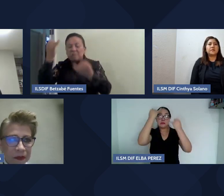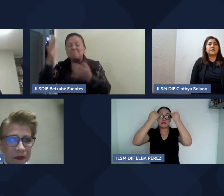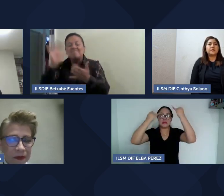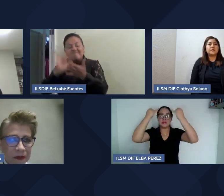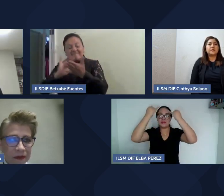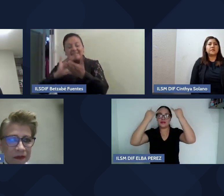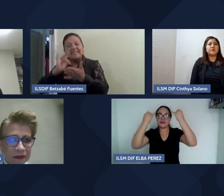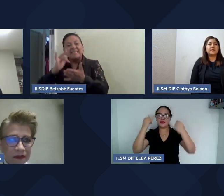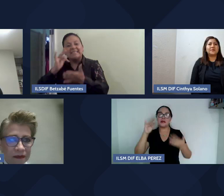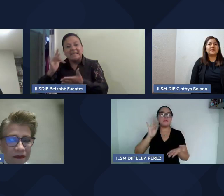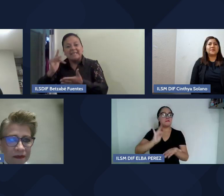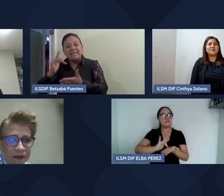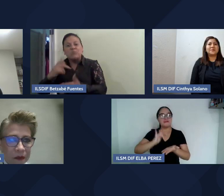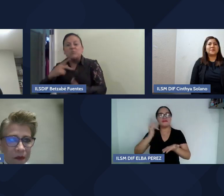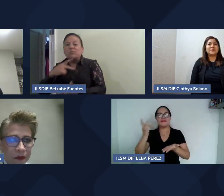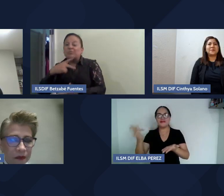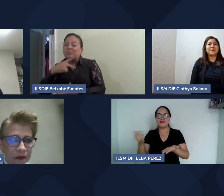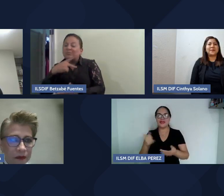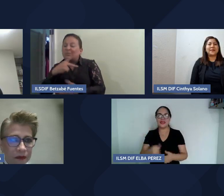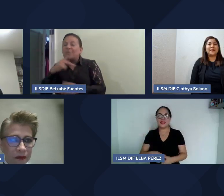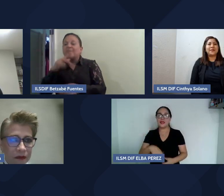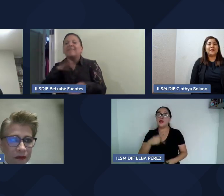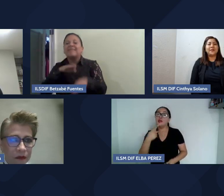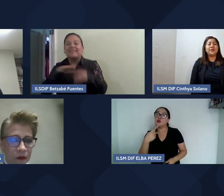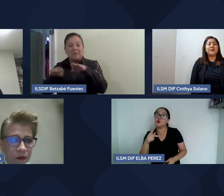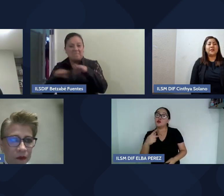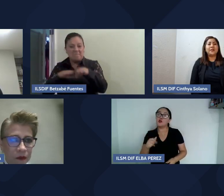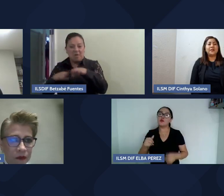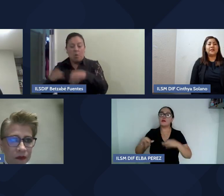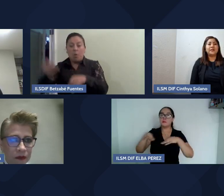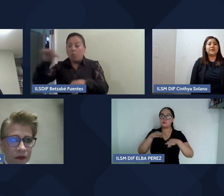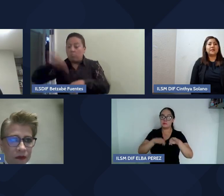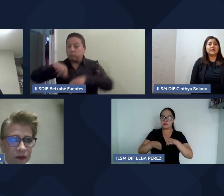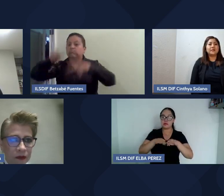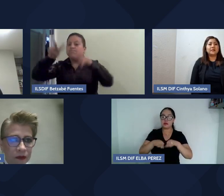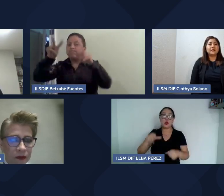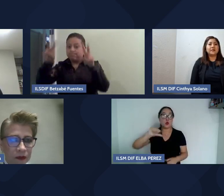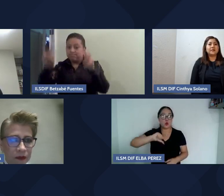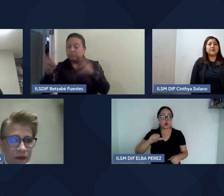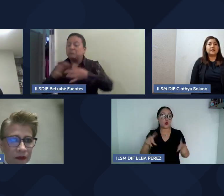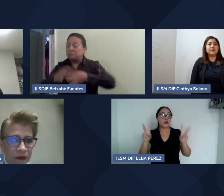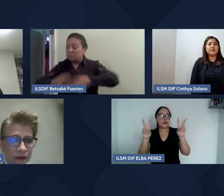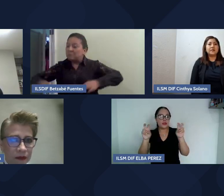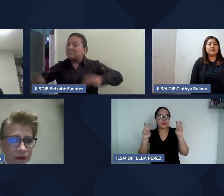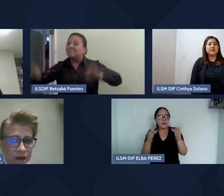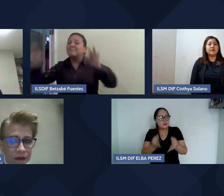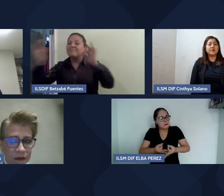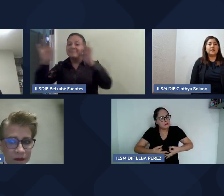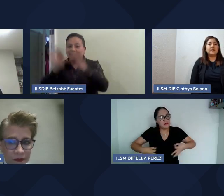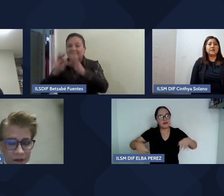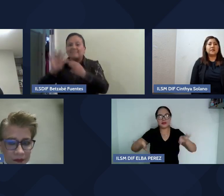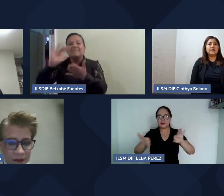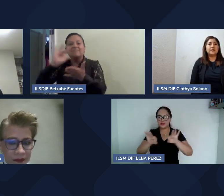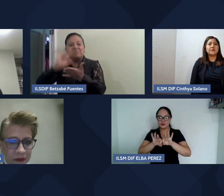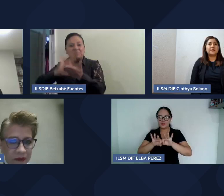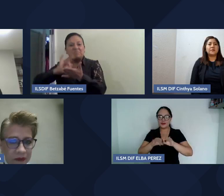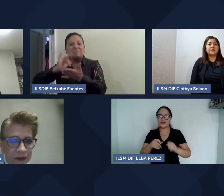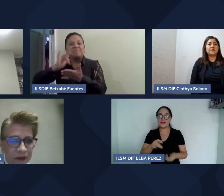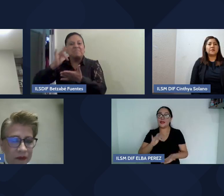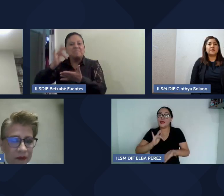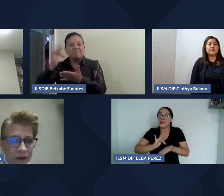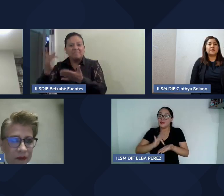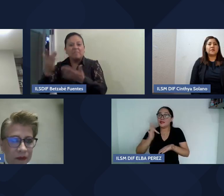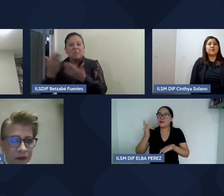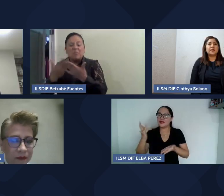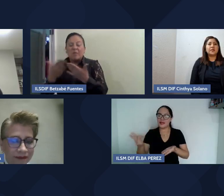esa fiscalía. Y bueno, pues el tema de hoy, importantísimo de verdad, y gracias por estar aquí para compartirnos el gran conocimiento que